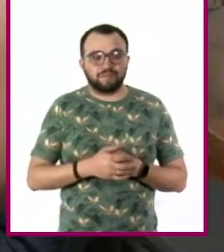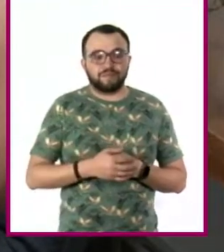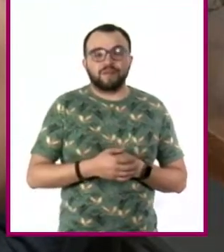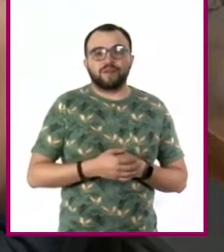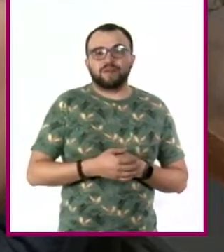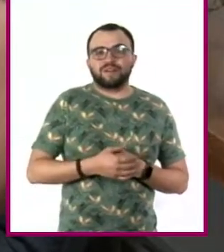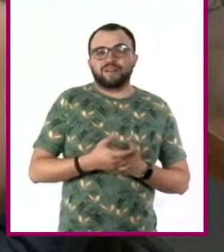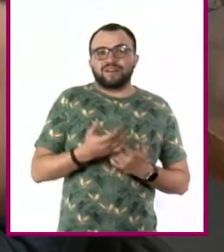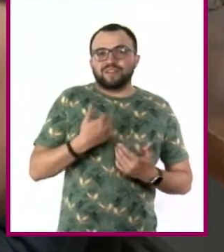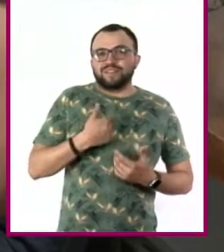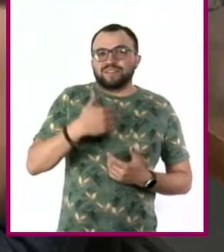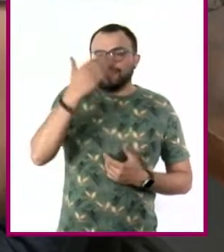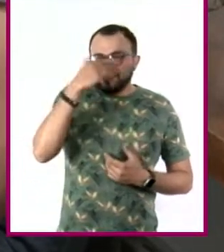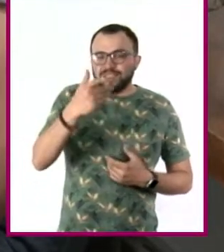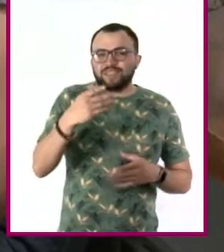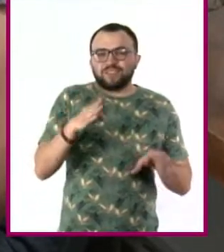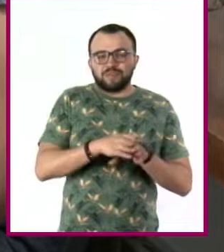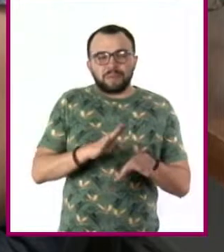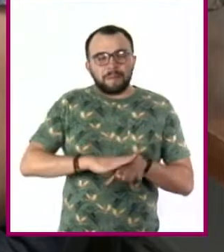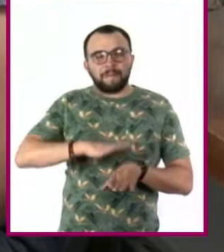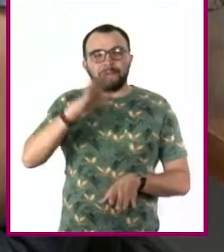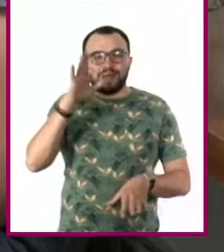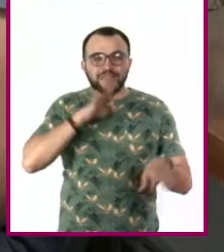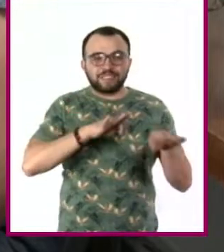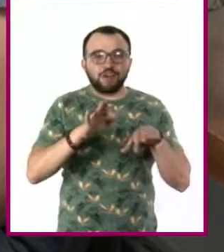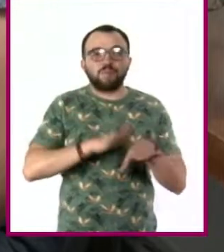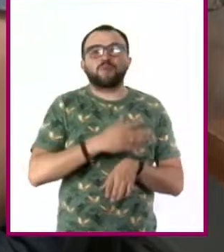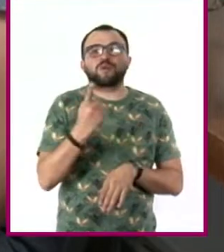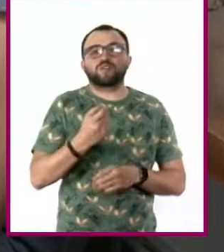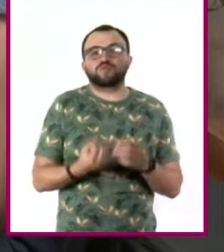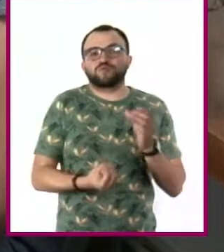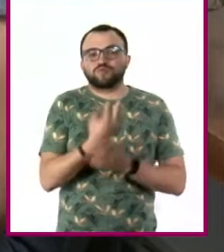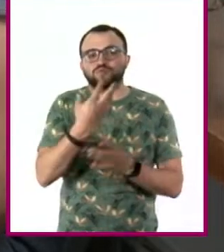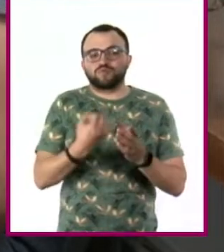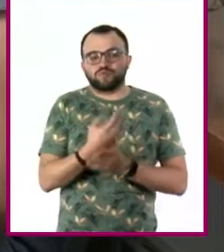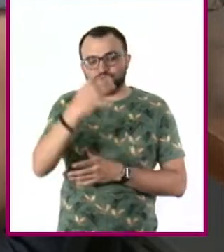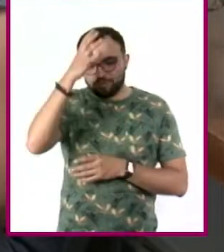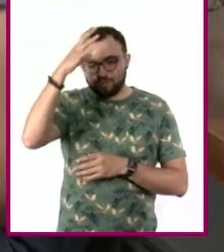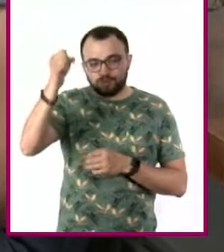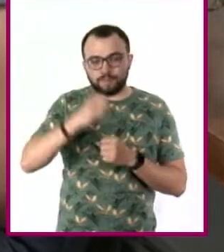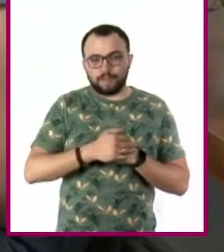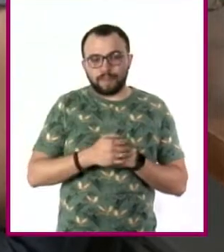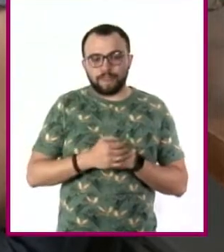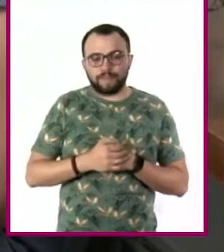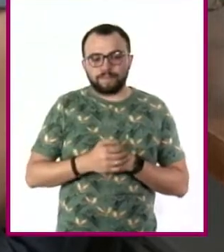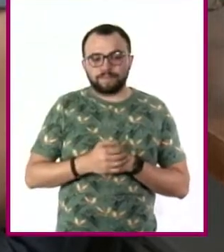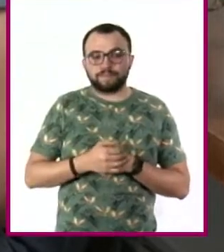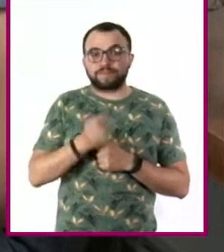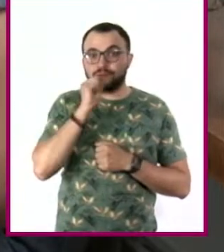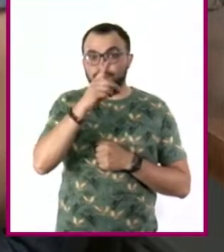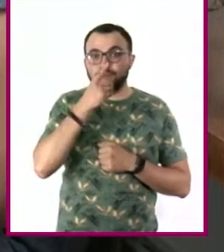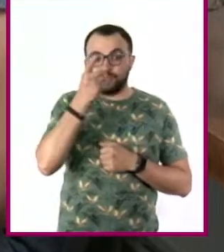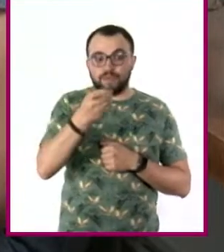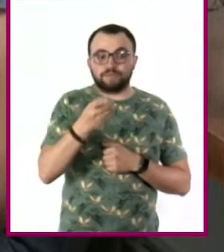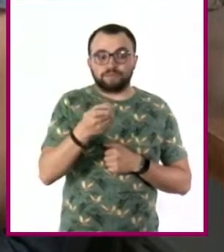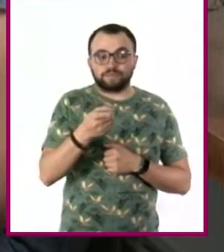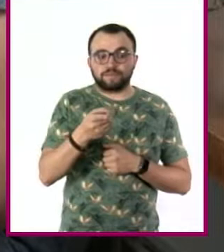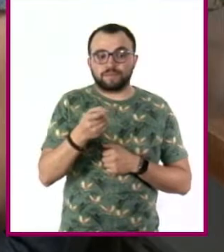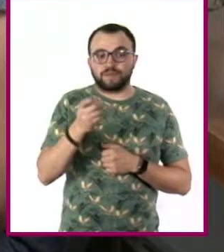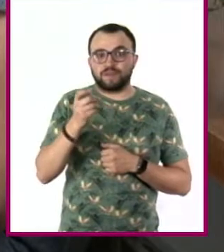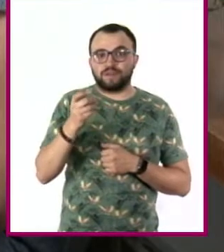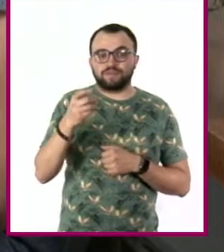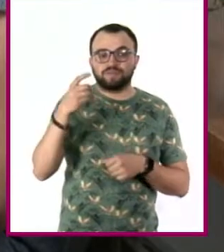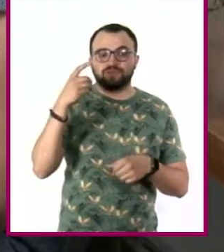costará un poco más trabajo este artículo por los nuevos conceptos. Frida, lo que mencionas de la inseguridad causada por